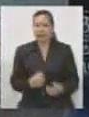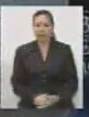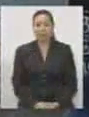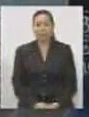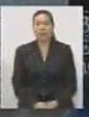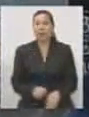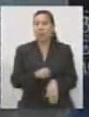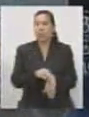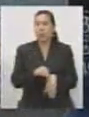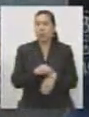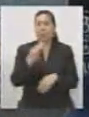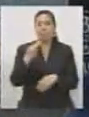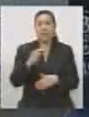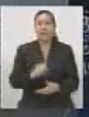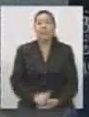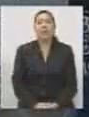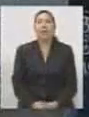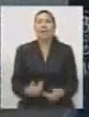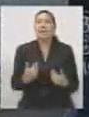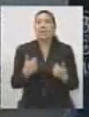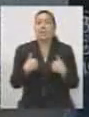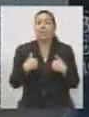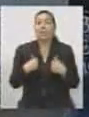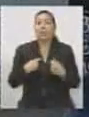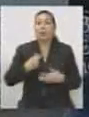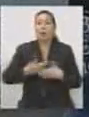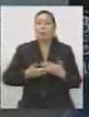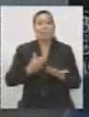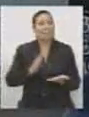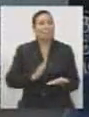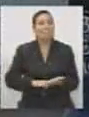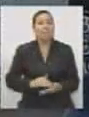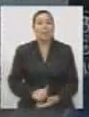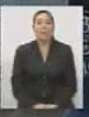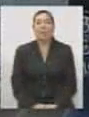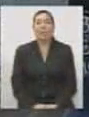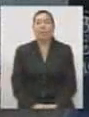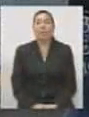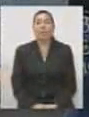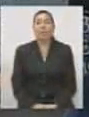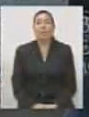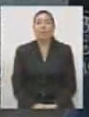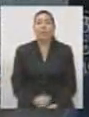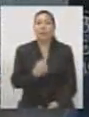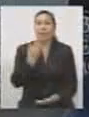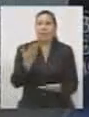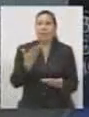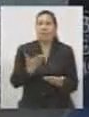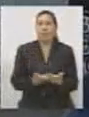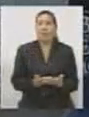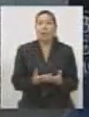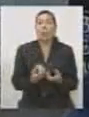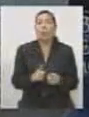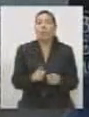en el Consejo Nacional de la Magistratura tiene consecuencias nefastas. Pretender designar autoridades cuando